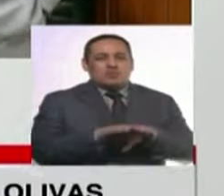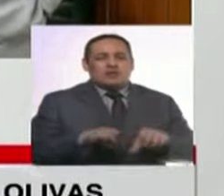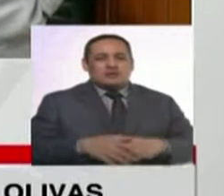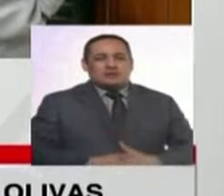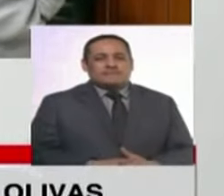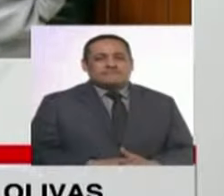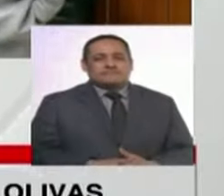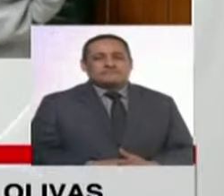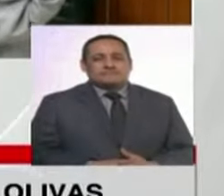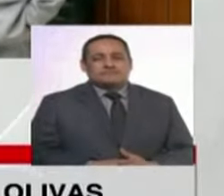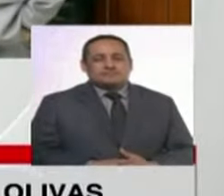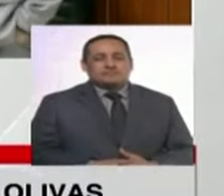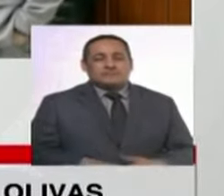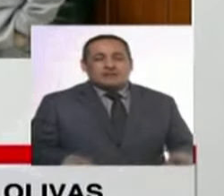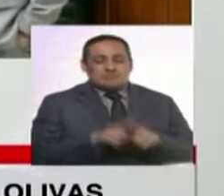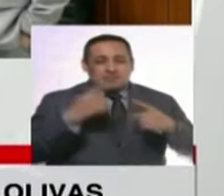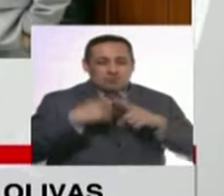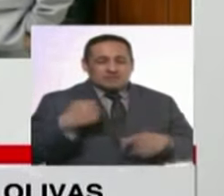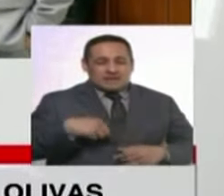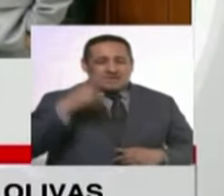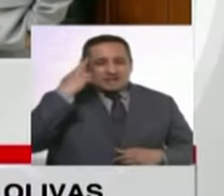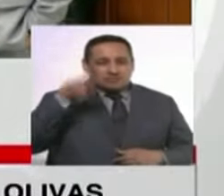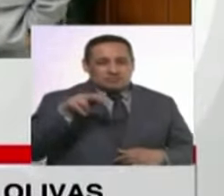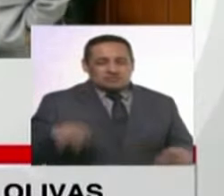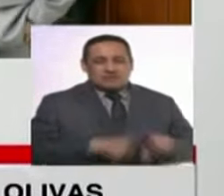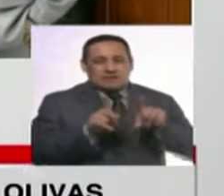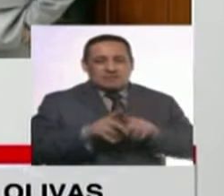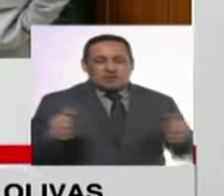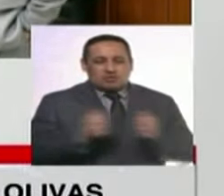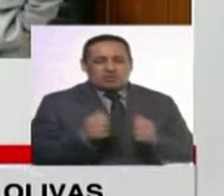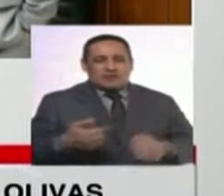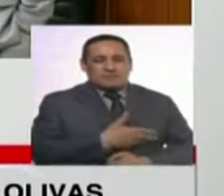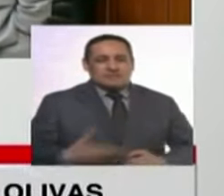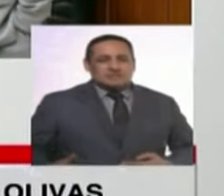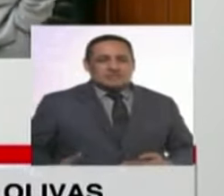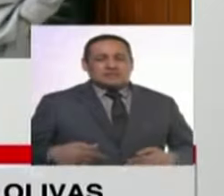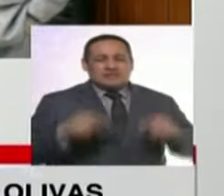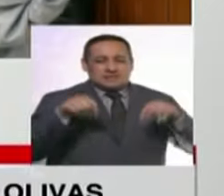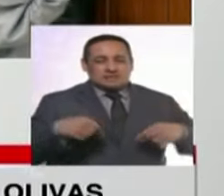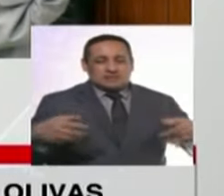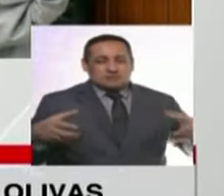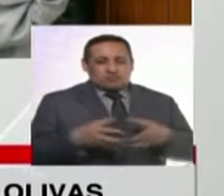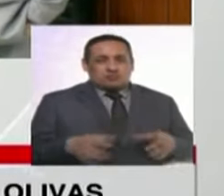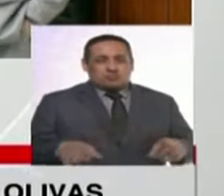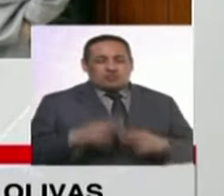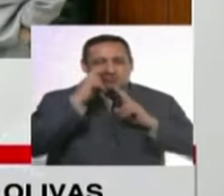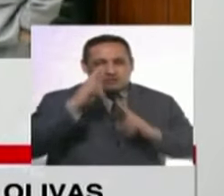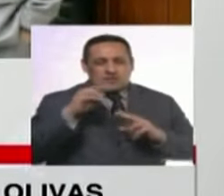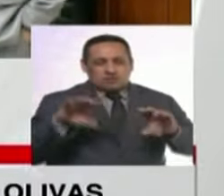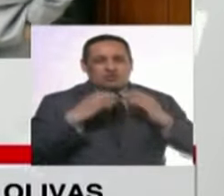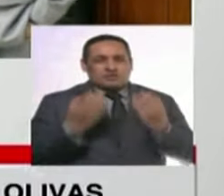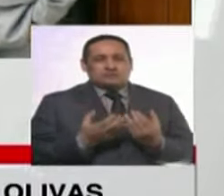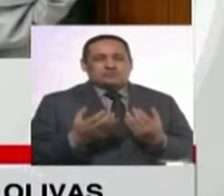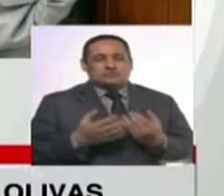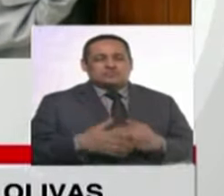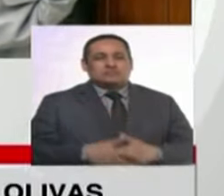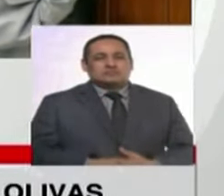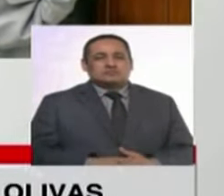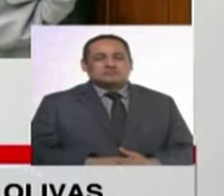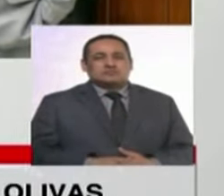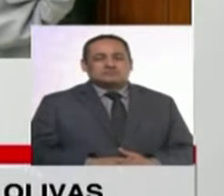manera por esa razón a través de la señora presidenta de este de este honorable congreso